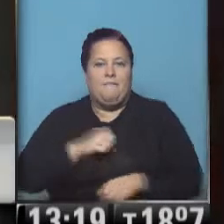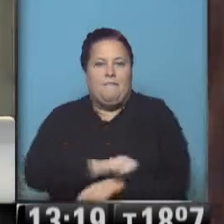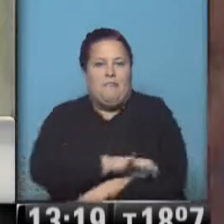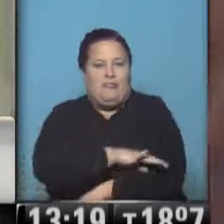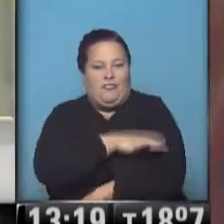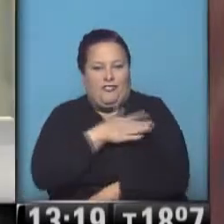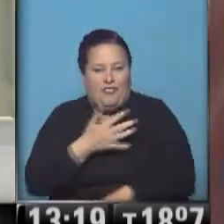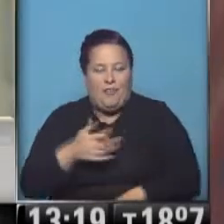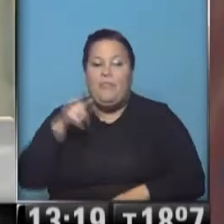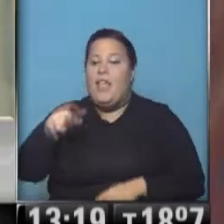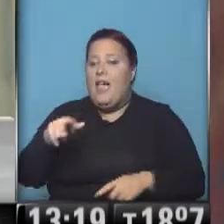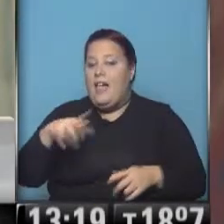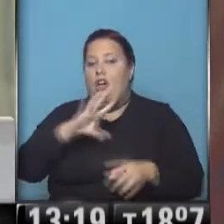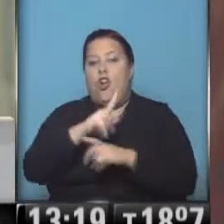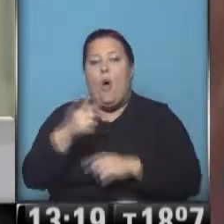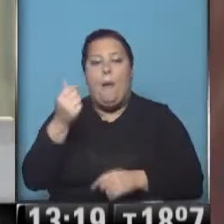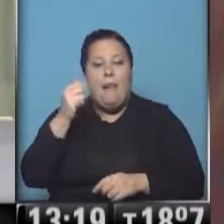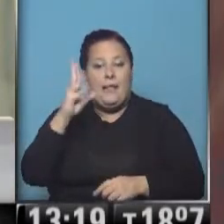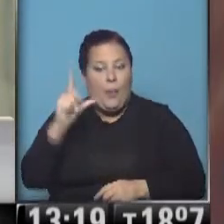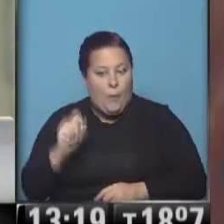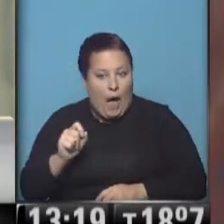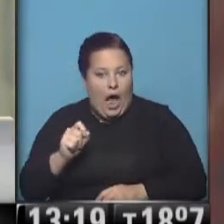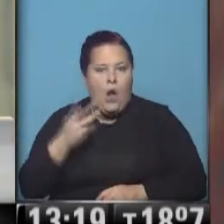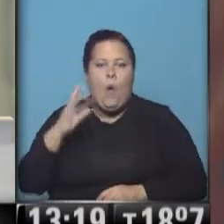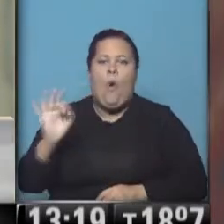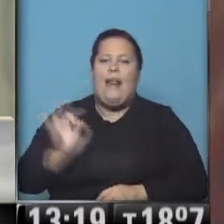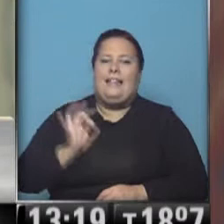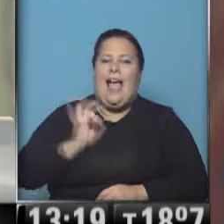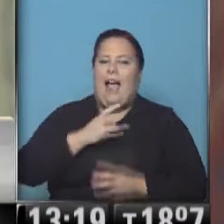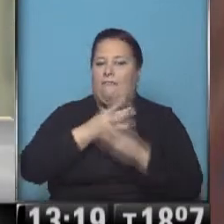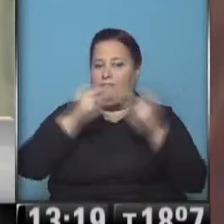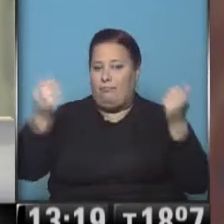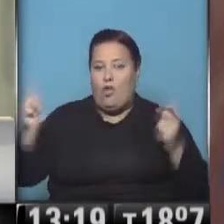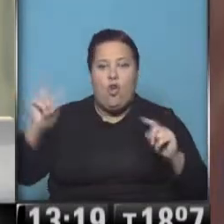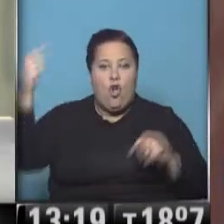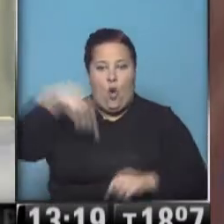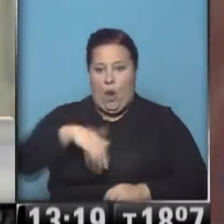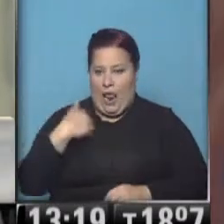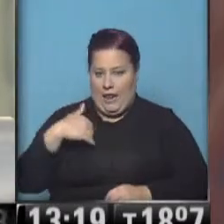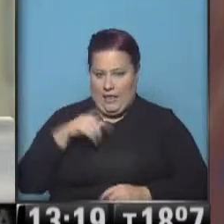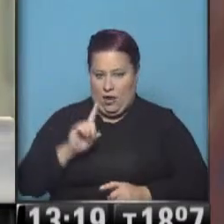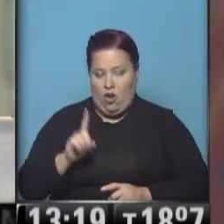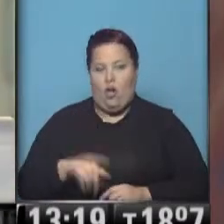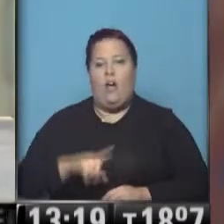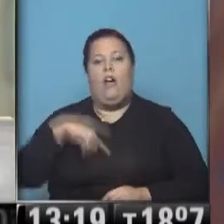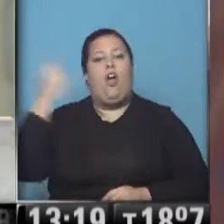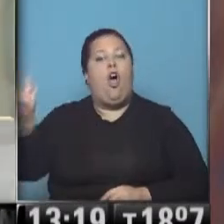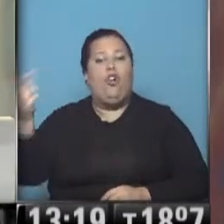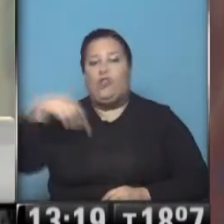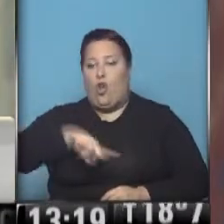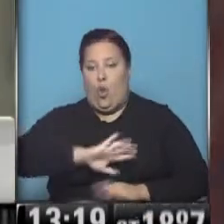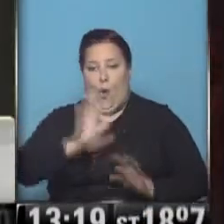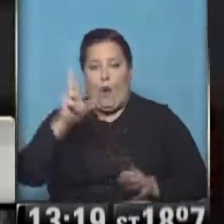se llevan todo el tesoro del banco y por 40 años nos vuelve uno de ellos no vuelve a la argentina directamente y el otro nunca volvió al